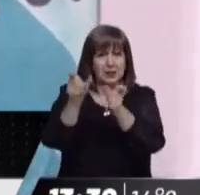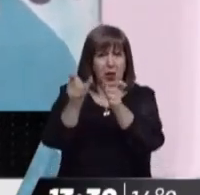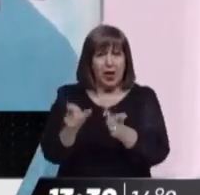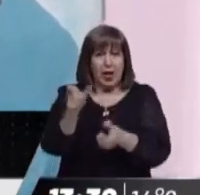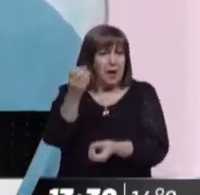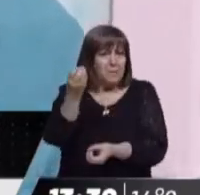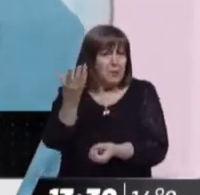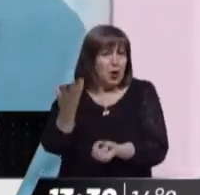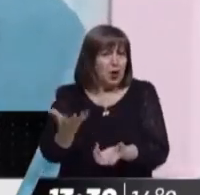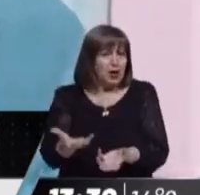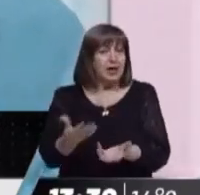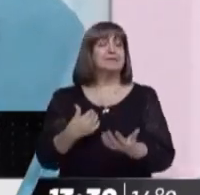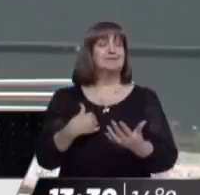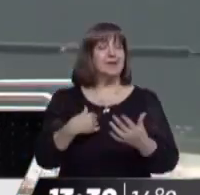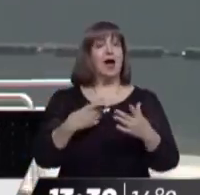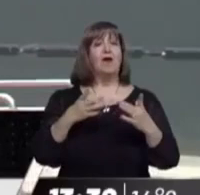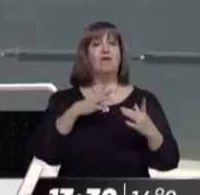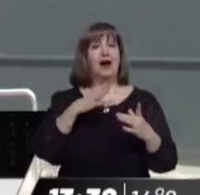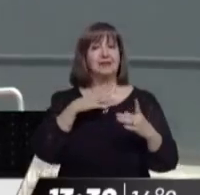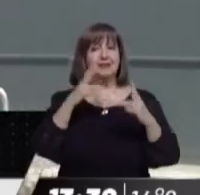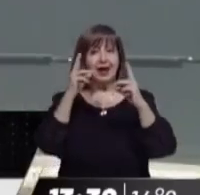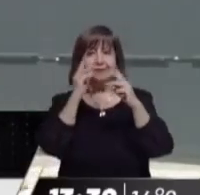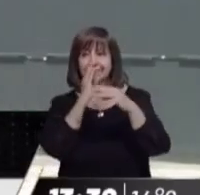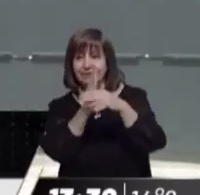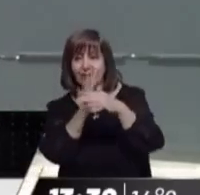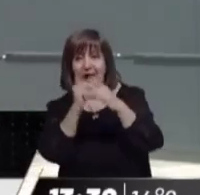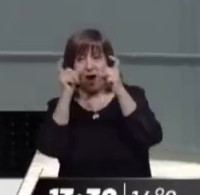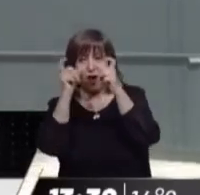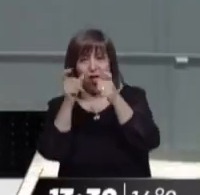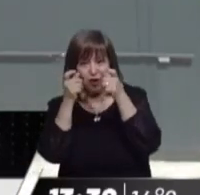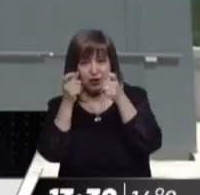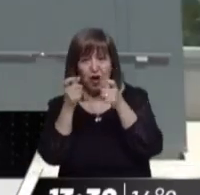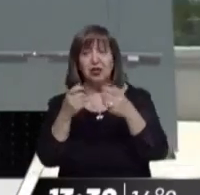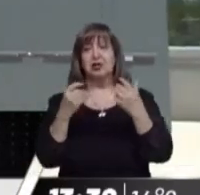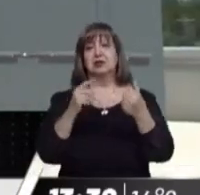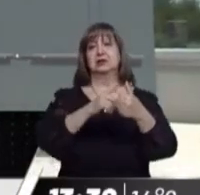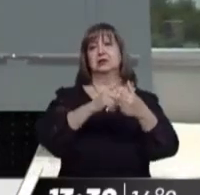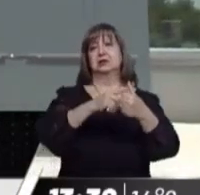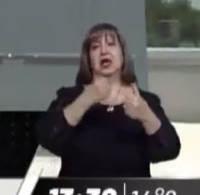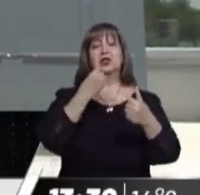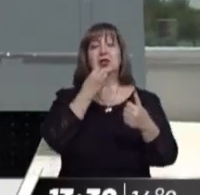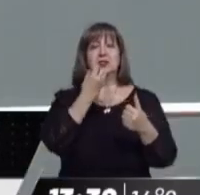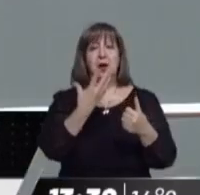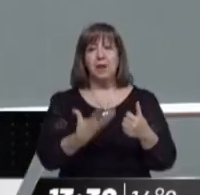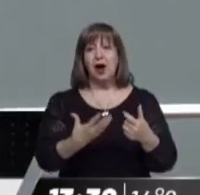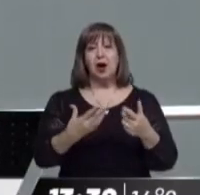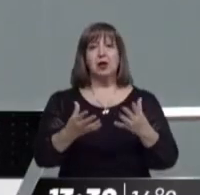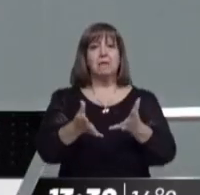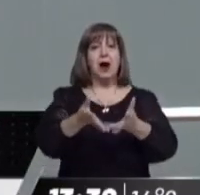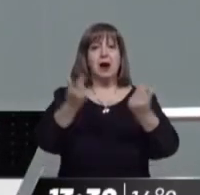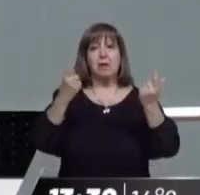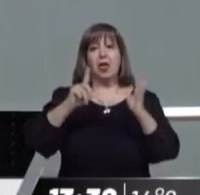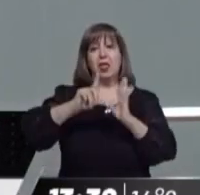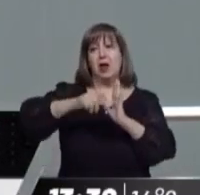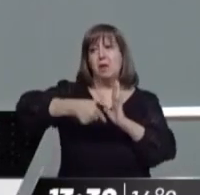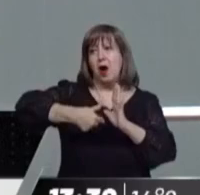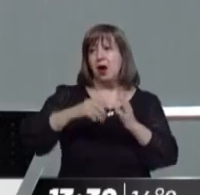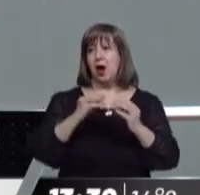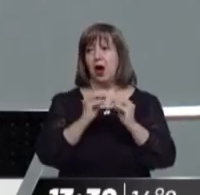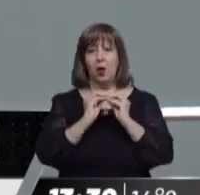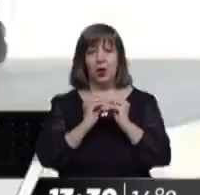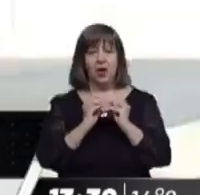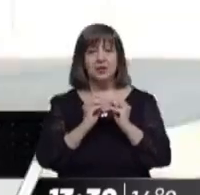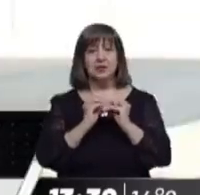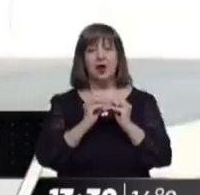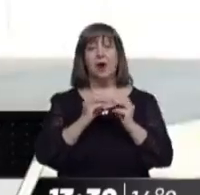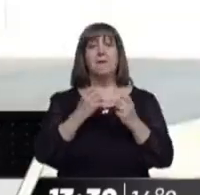unipersonales en juzgados colegiados la unificación de las cámaras el sistema de audiencias oral y todo esto llevó de que en